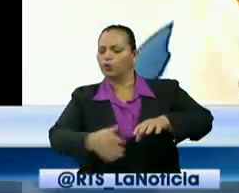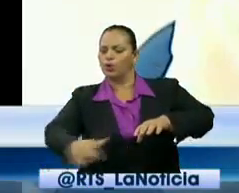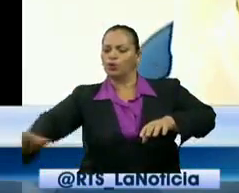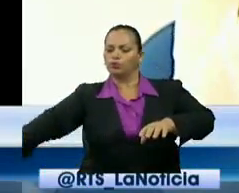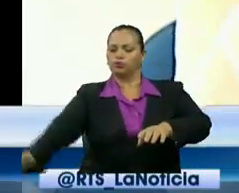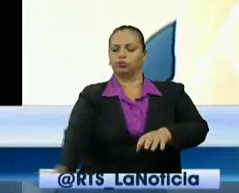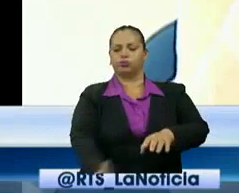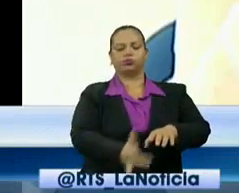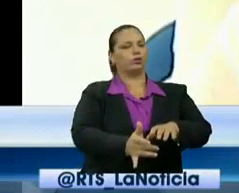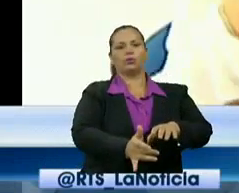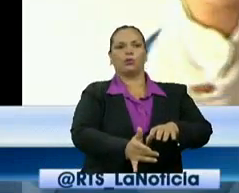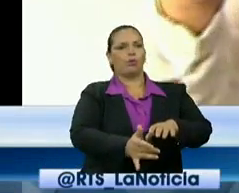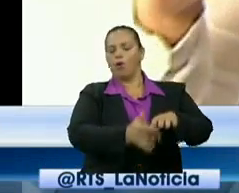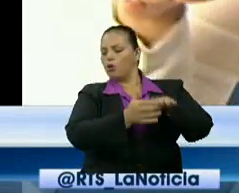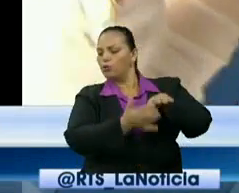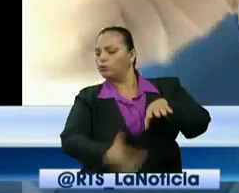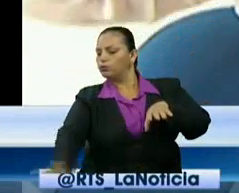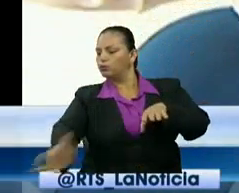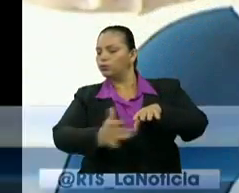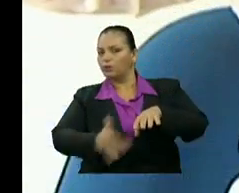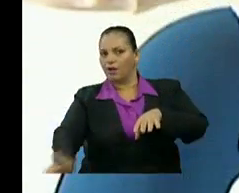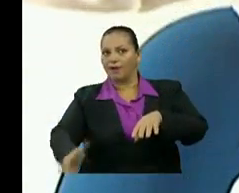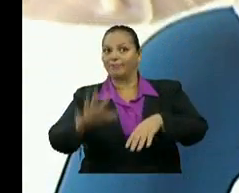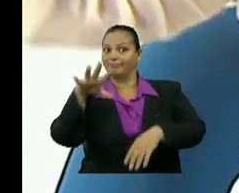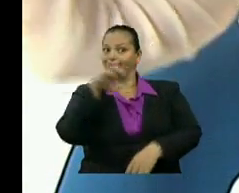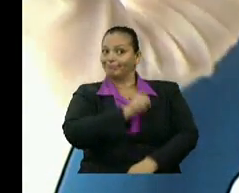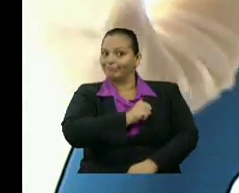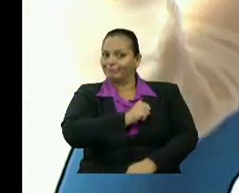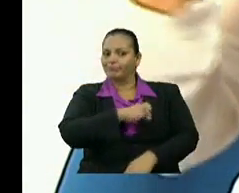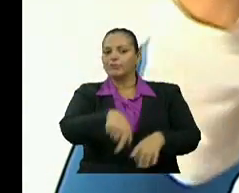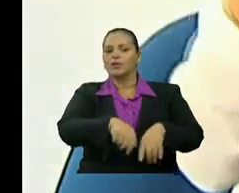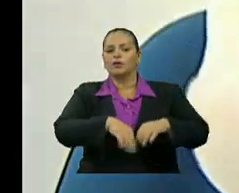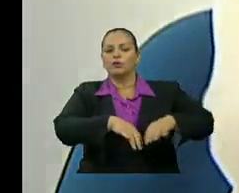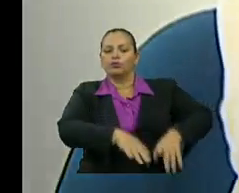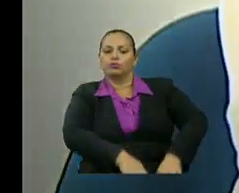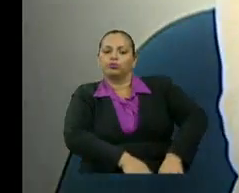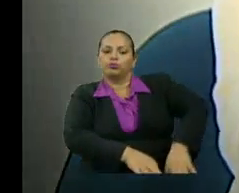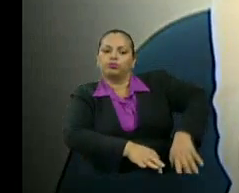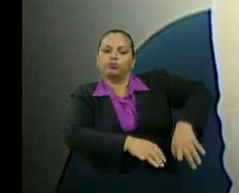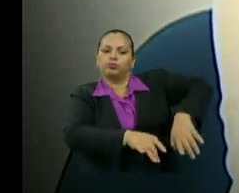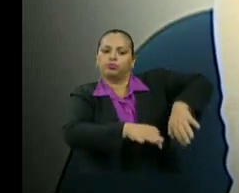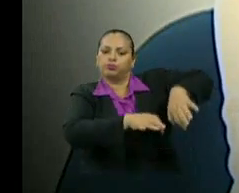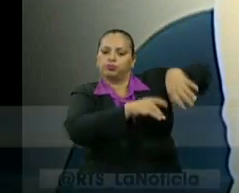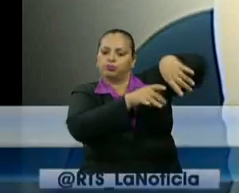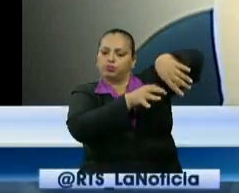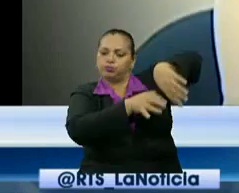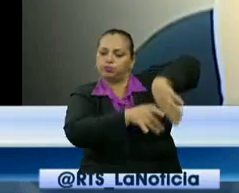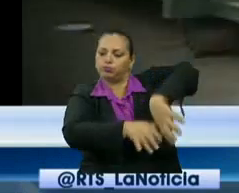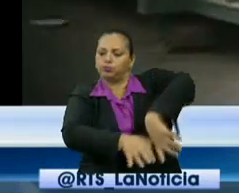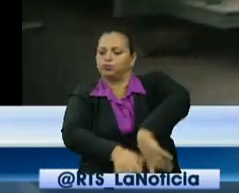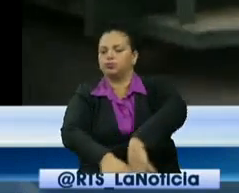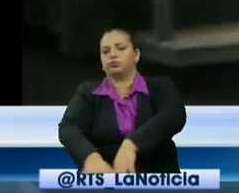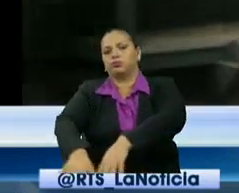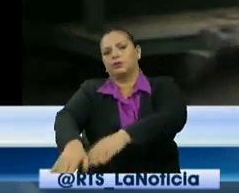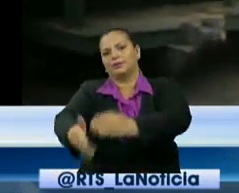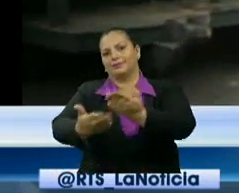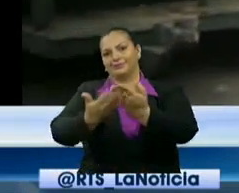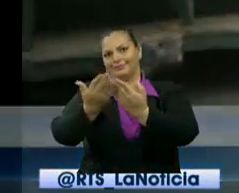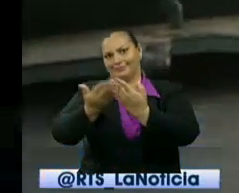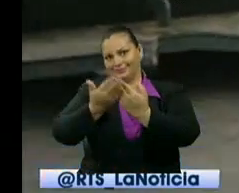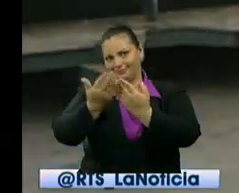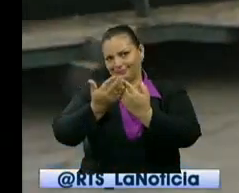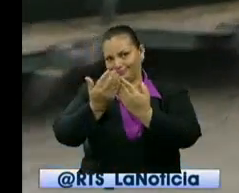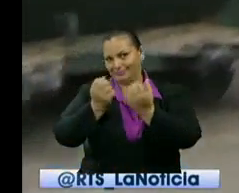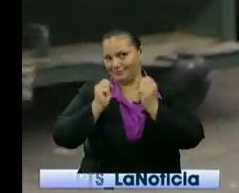Entonces, eso va a permitir que cuando suba la marea, no entre agua de la marea hacia los sistemas de aguas lluvias. Solo